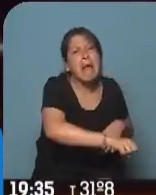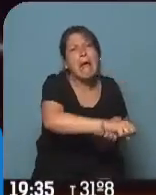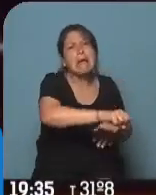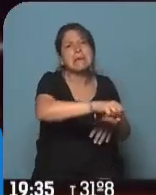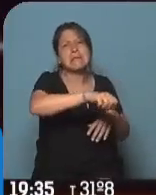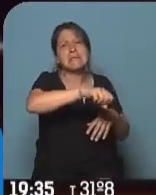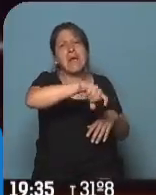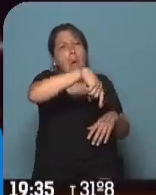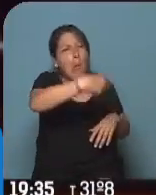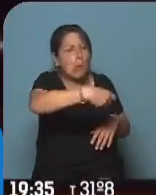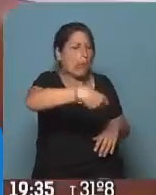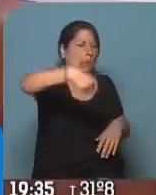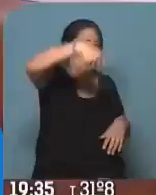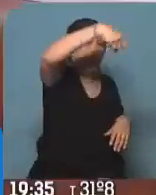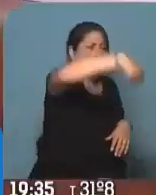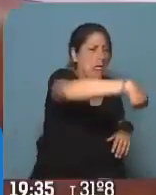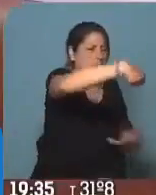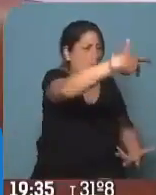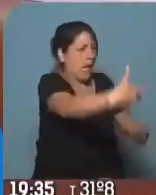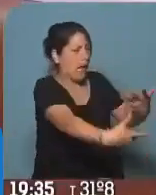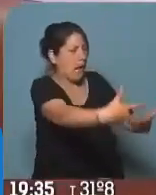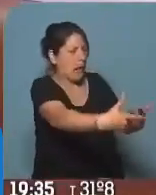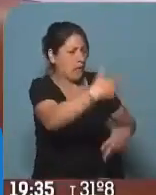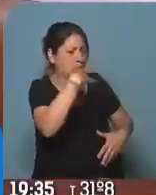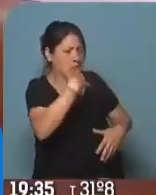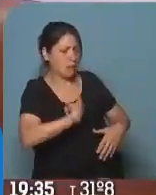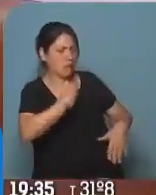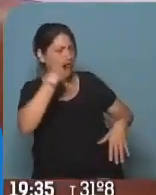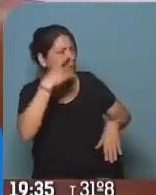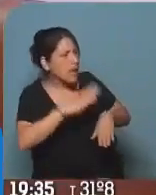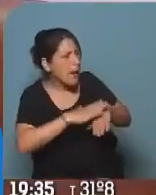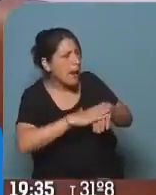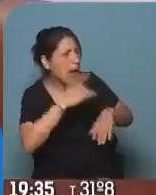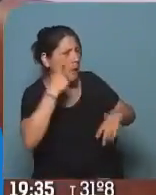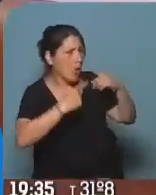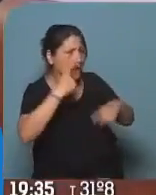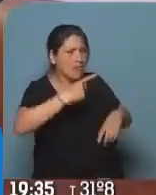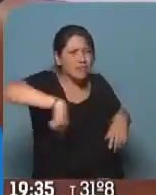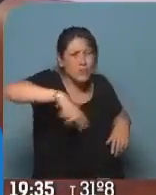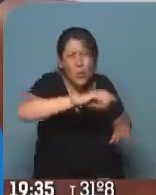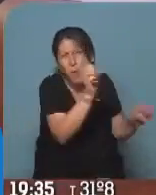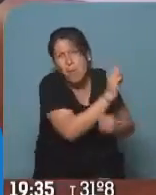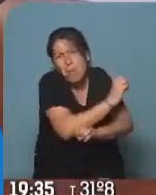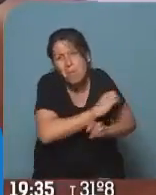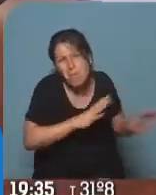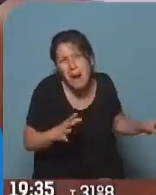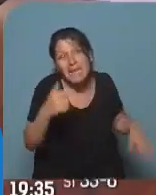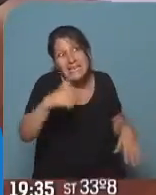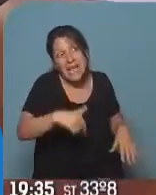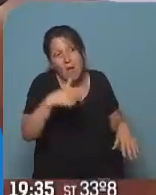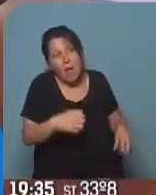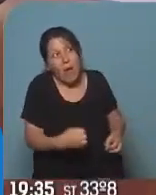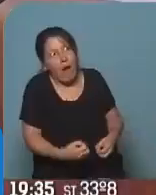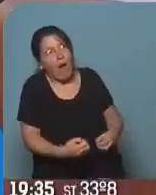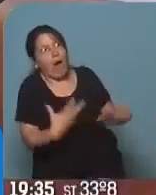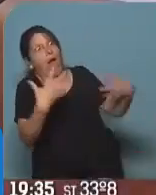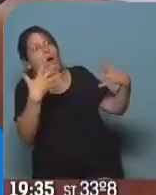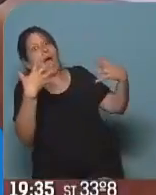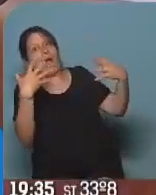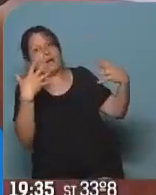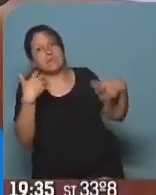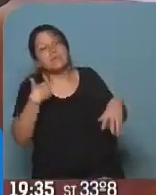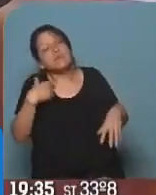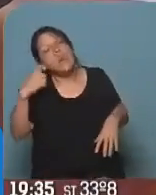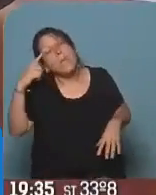los pesaban y se encargaban de toda esta pesadilla que el mundo ve. Mirá, yo creo que